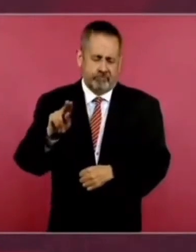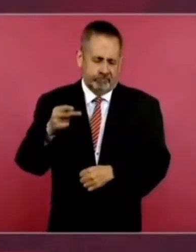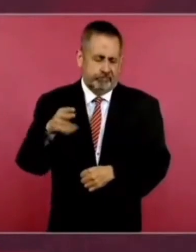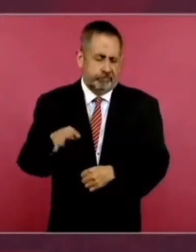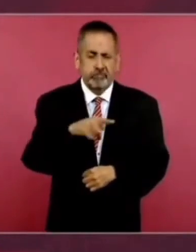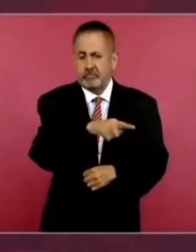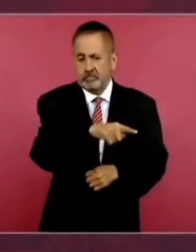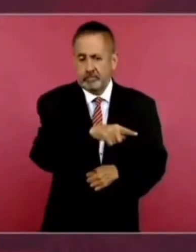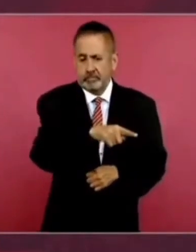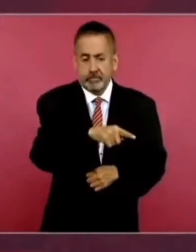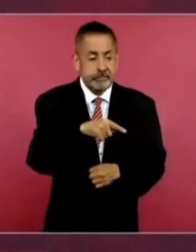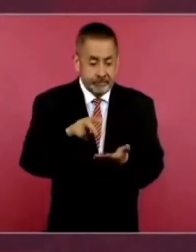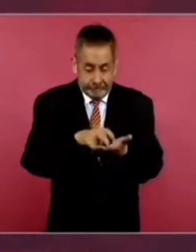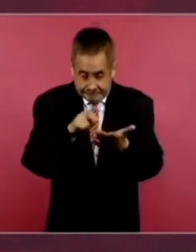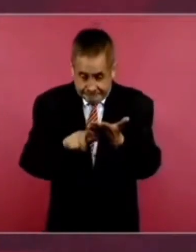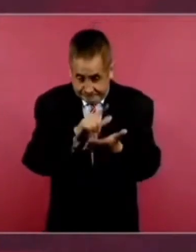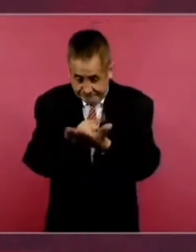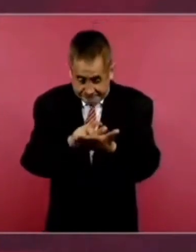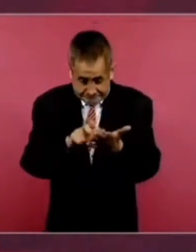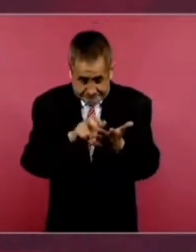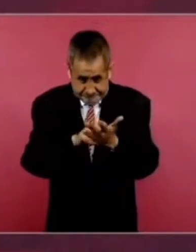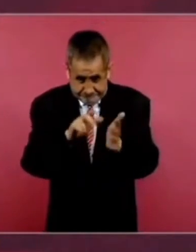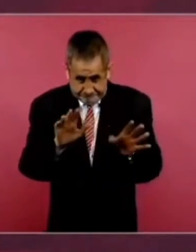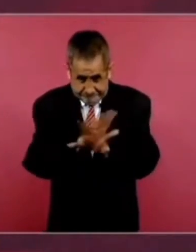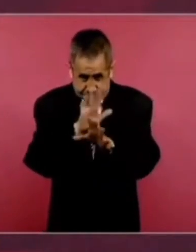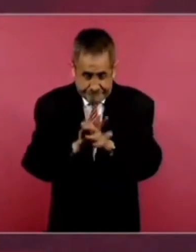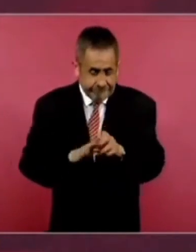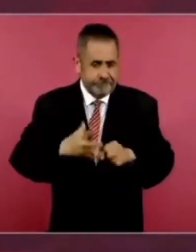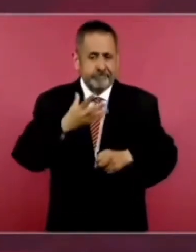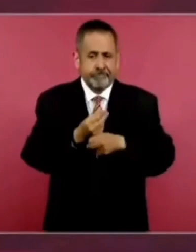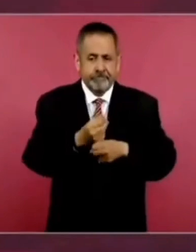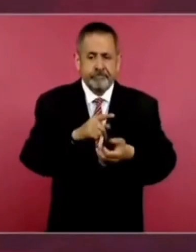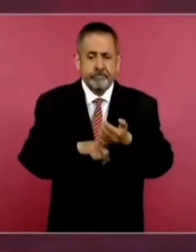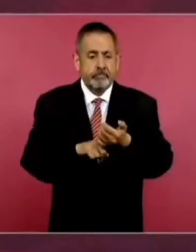Hicieron una reforma a una ley secundaria